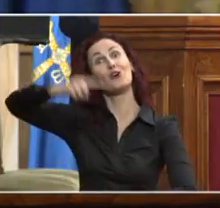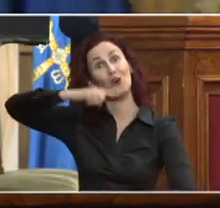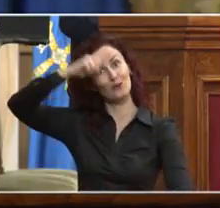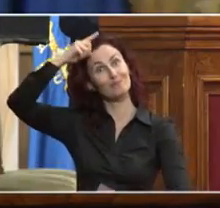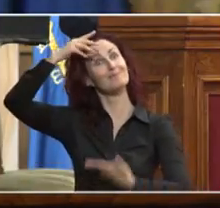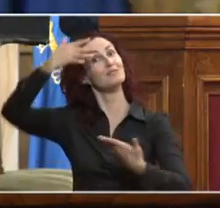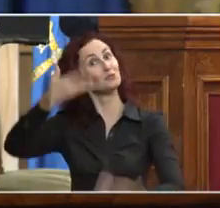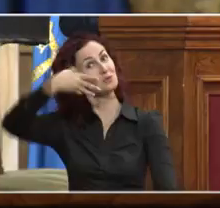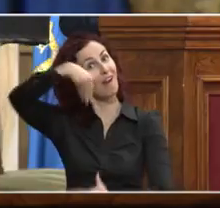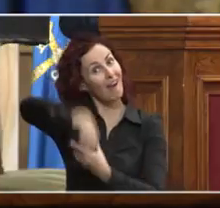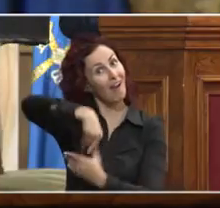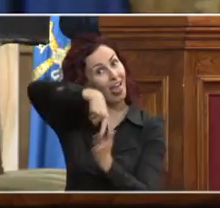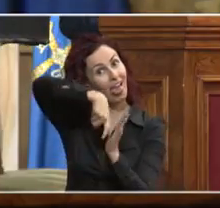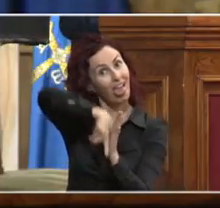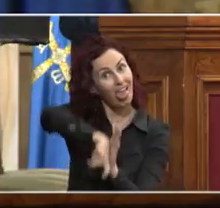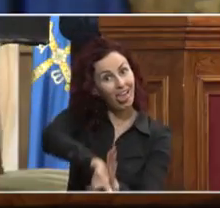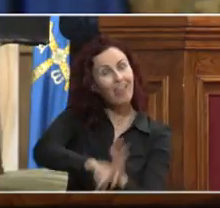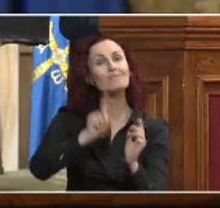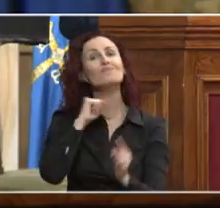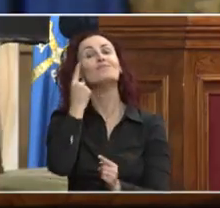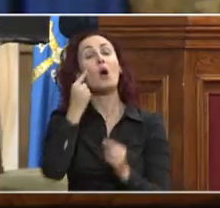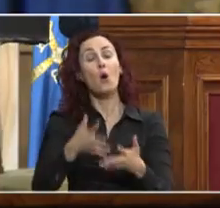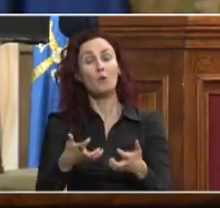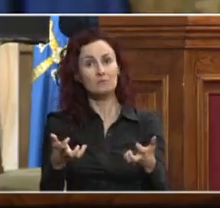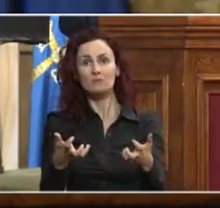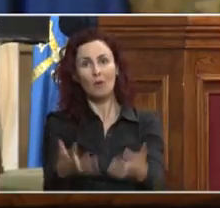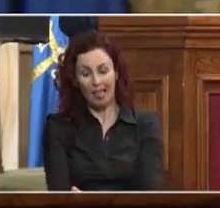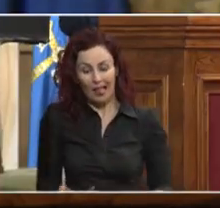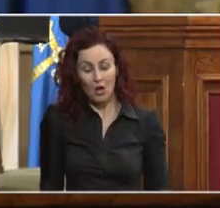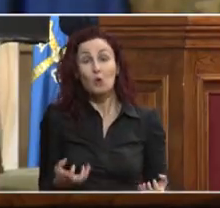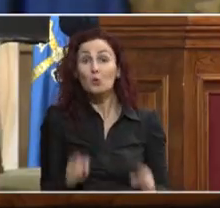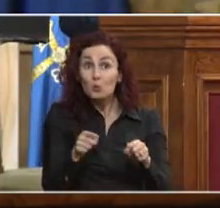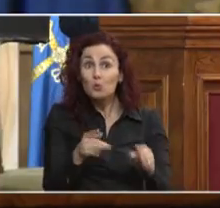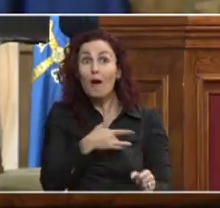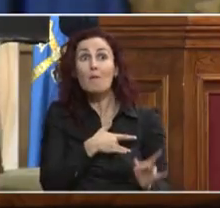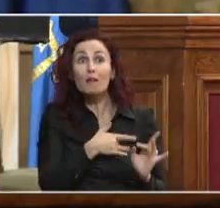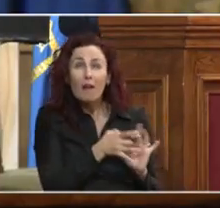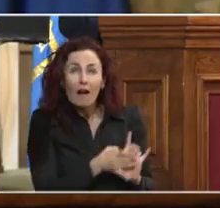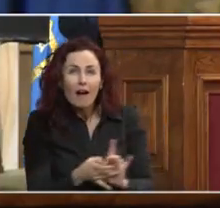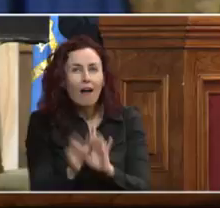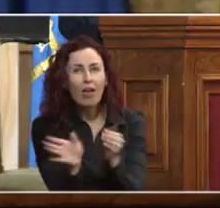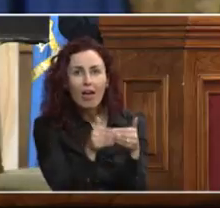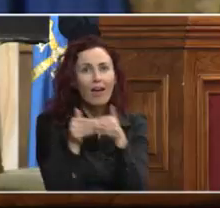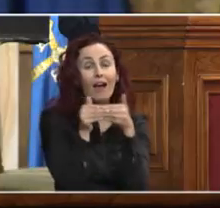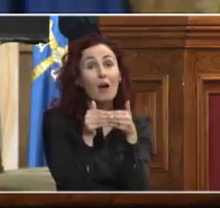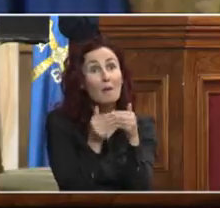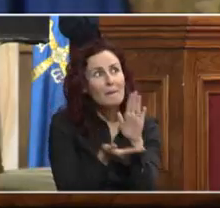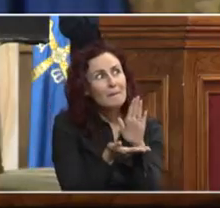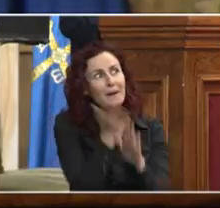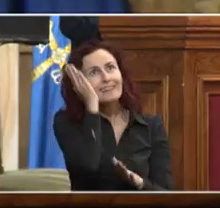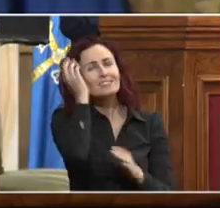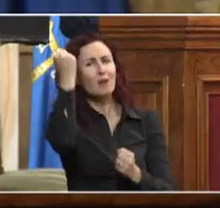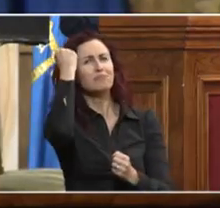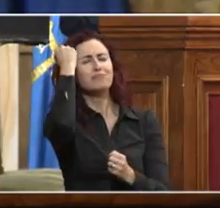profundo calado político puede apreciarse en la última estrofa. Tú que con lazos de amor nos encierras, salve Feudalia,